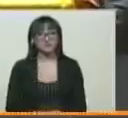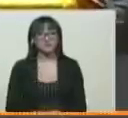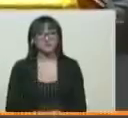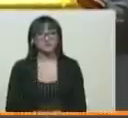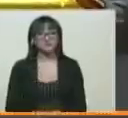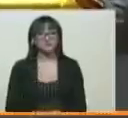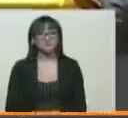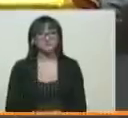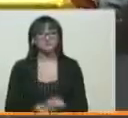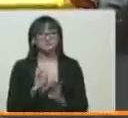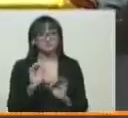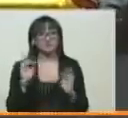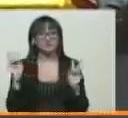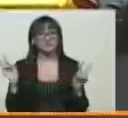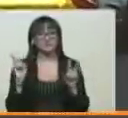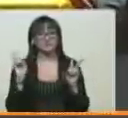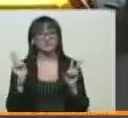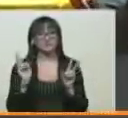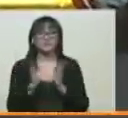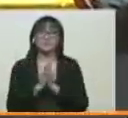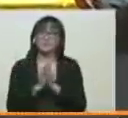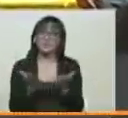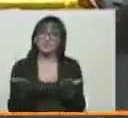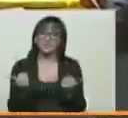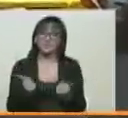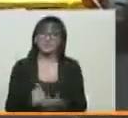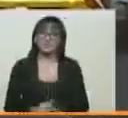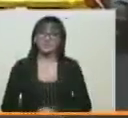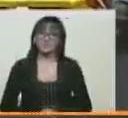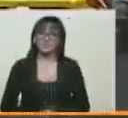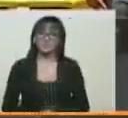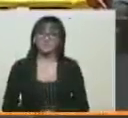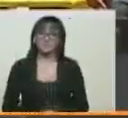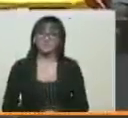teniendo una gran victoria, yo les pido lo siguiente.